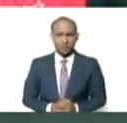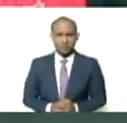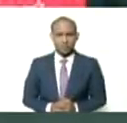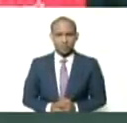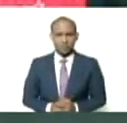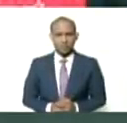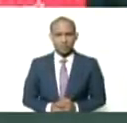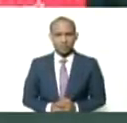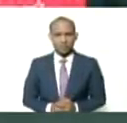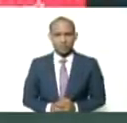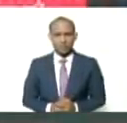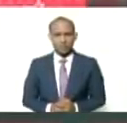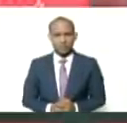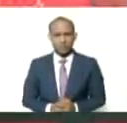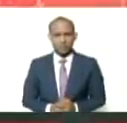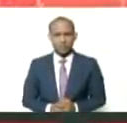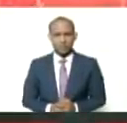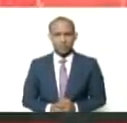¿no?